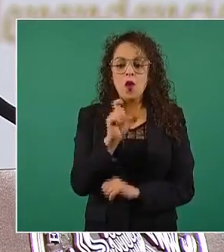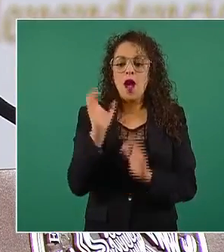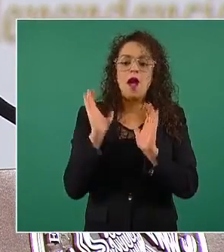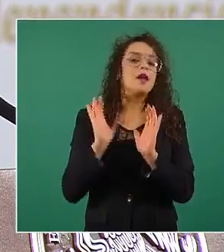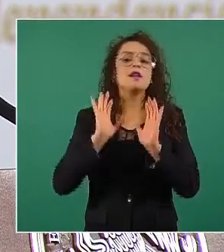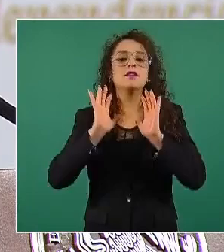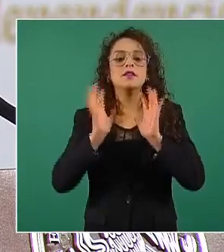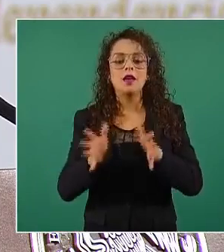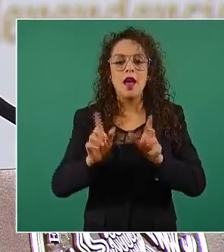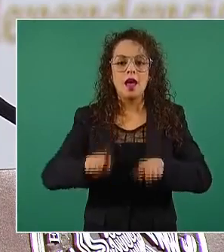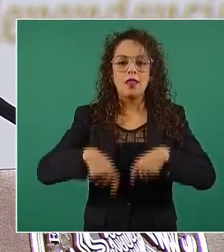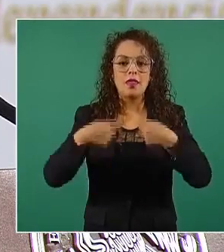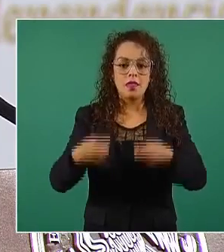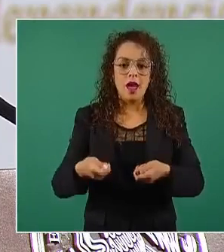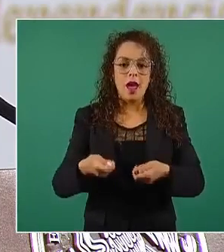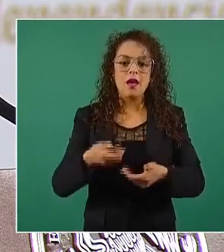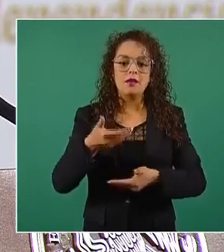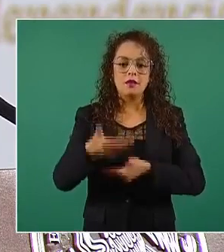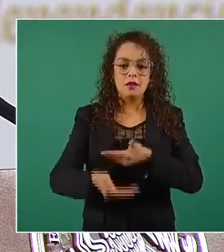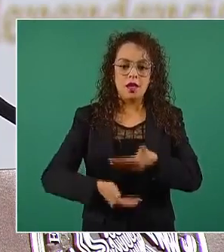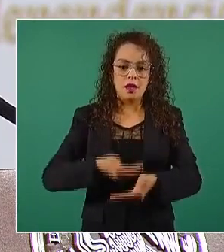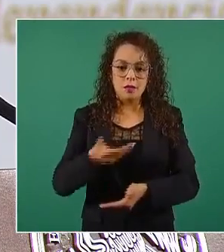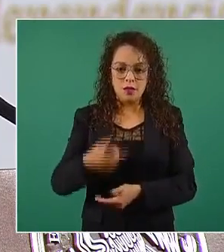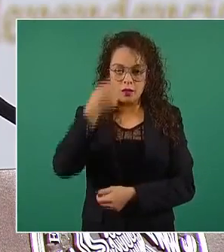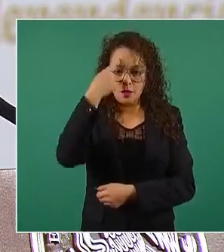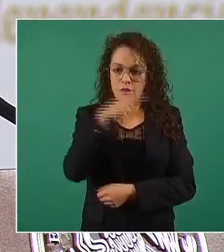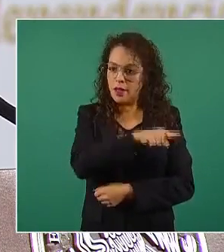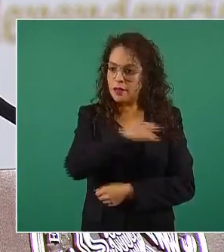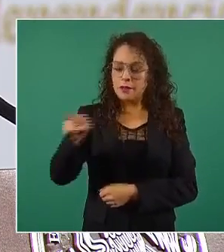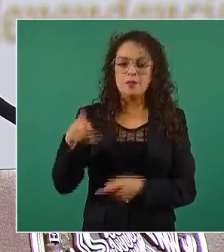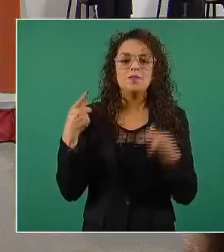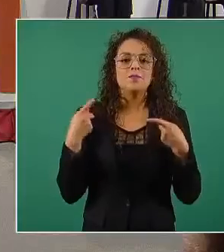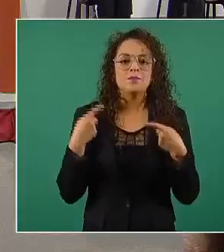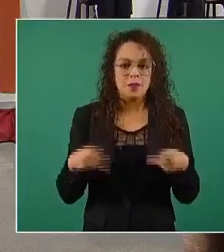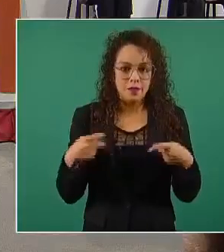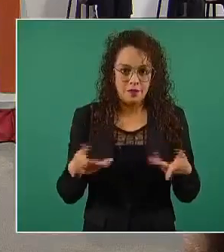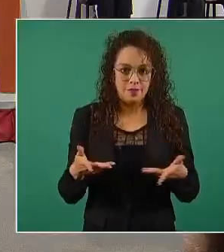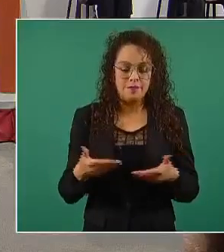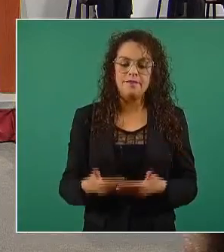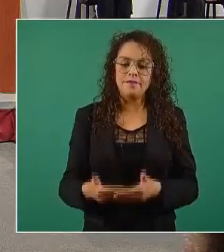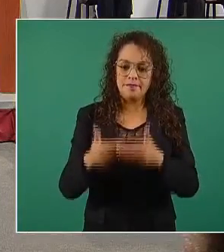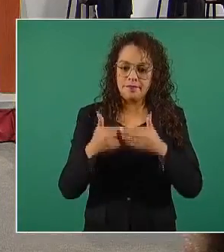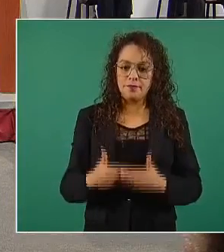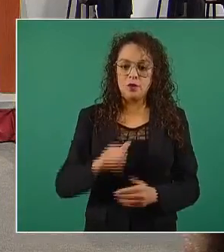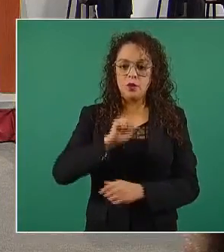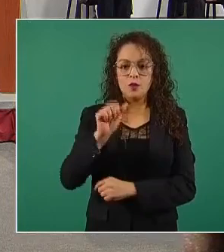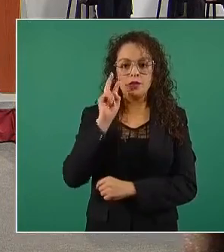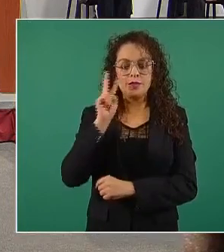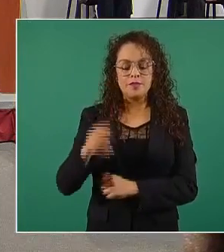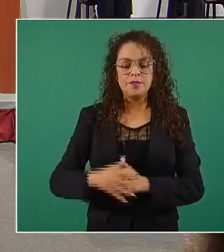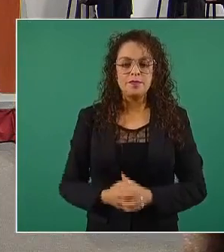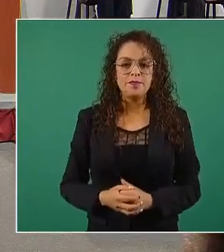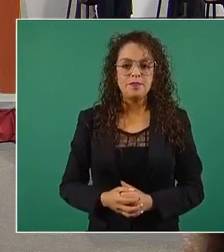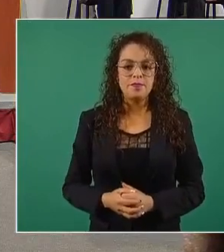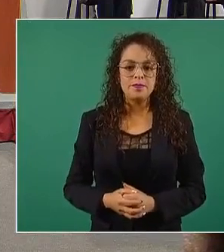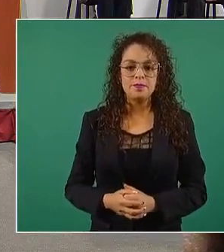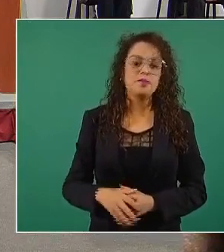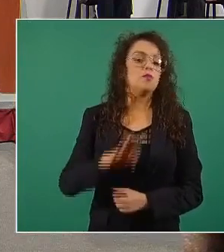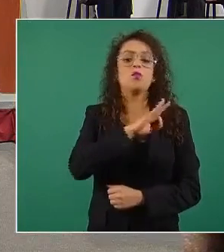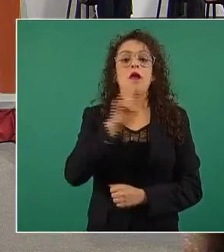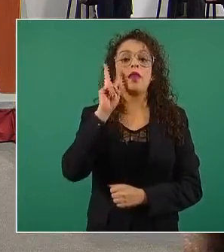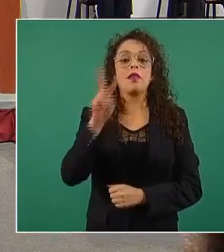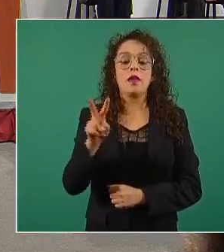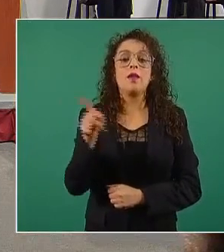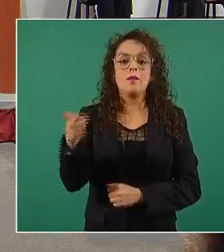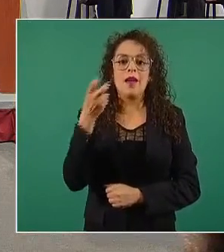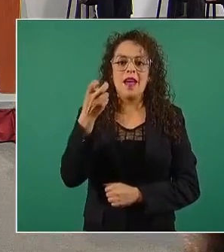prestado el servicio a las personas. Adelante. Bueno, aquí está el carnet de bienestar que